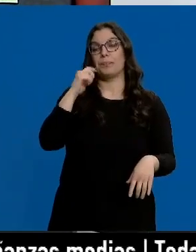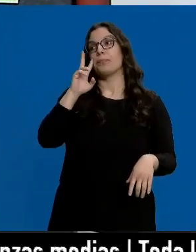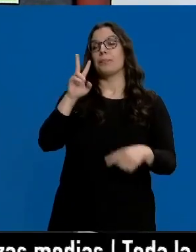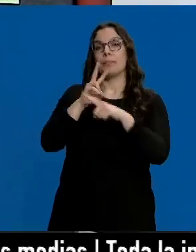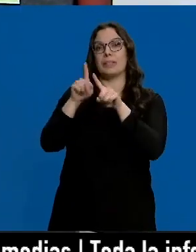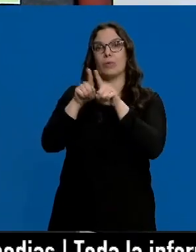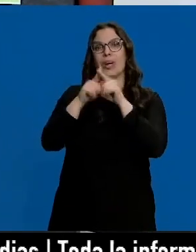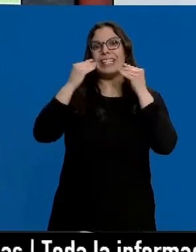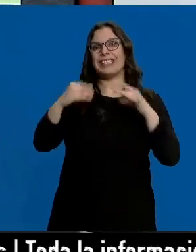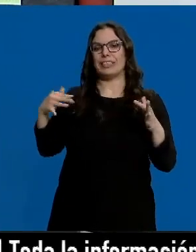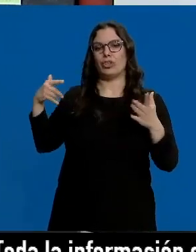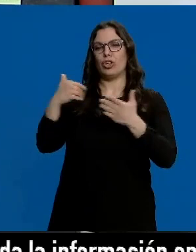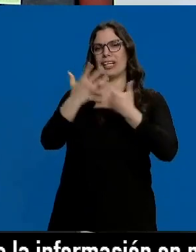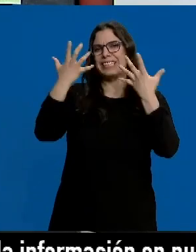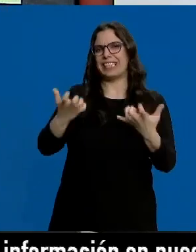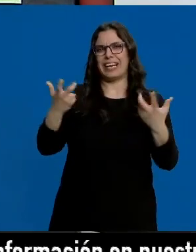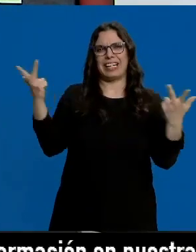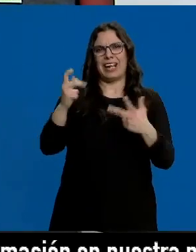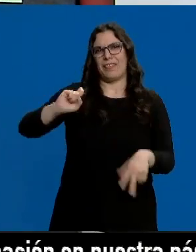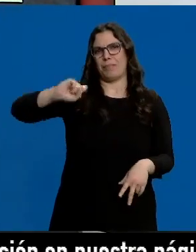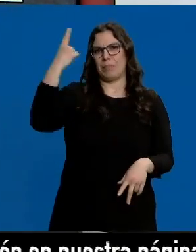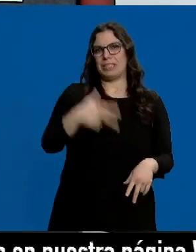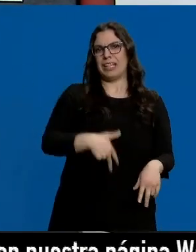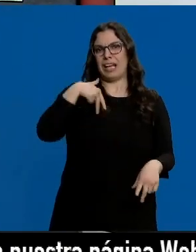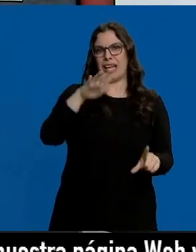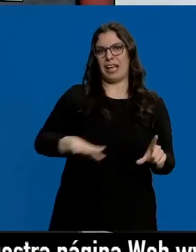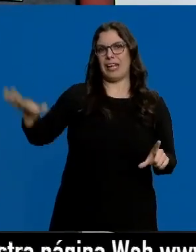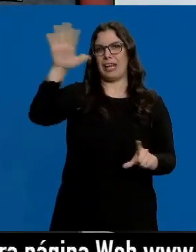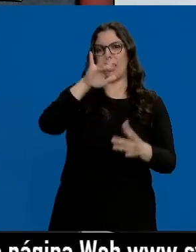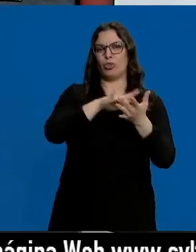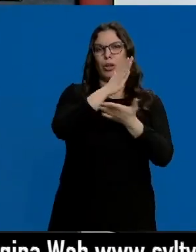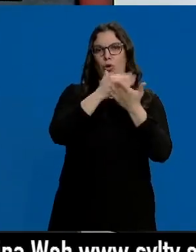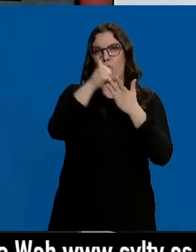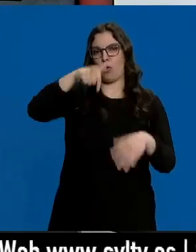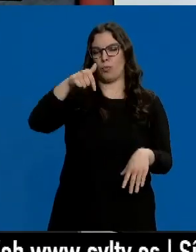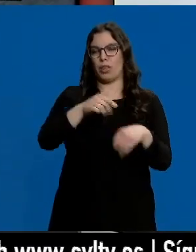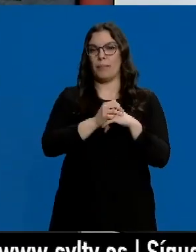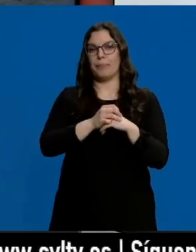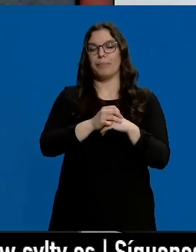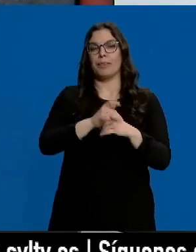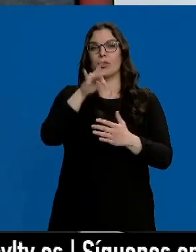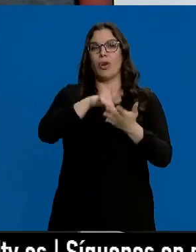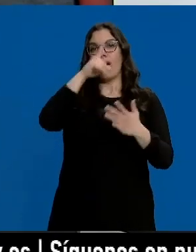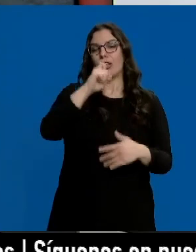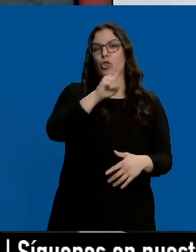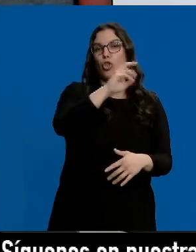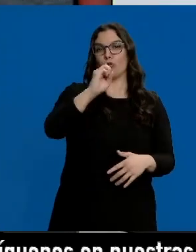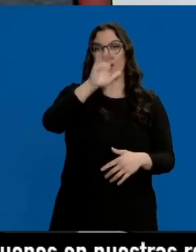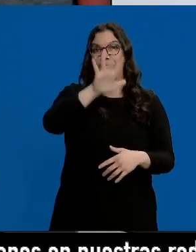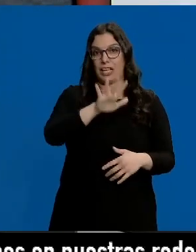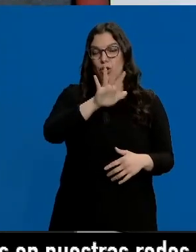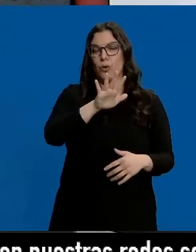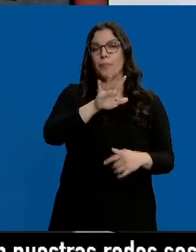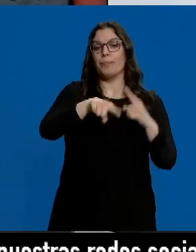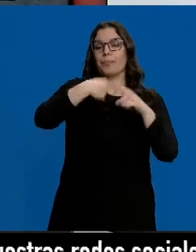sería el histórico de las sequías más severas y generalizadas que ha sufrido la comunidad. Se han producido en los años